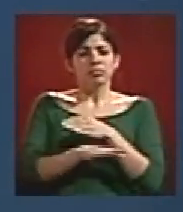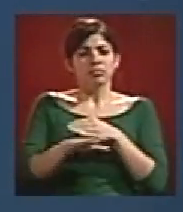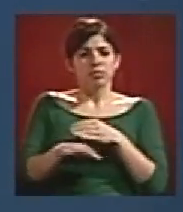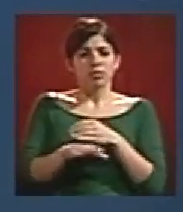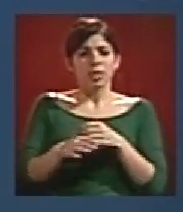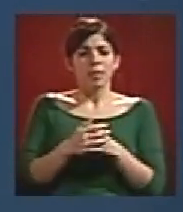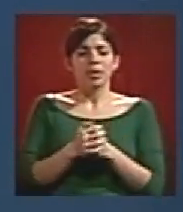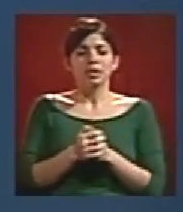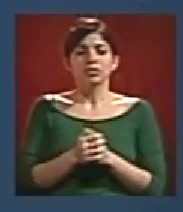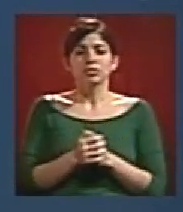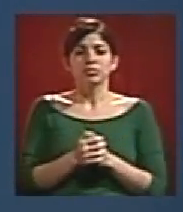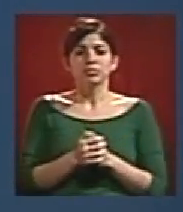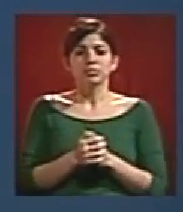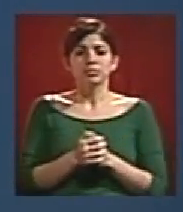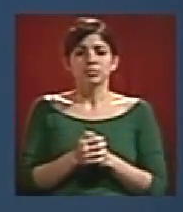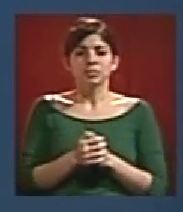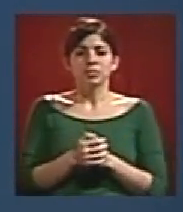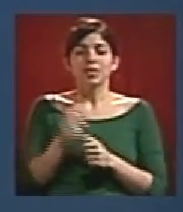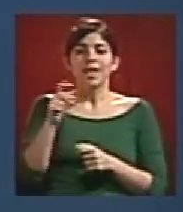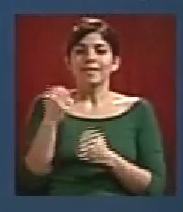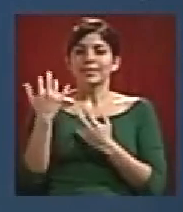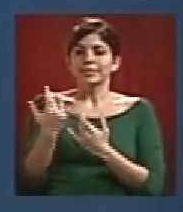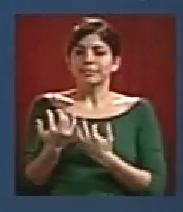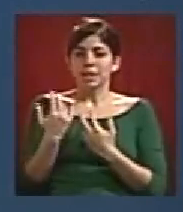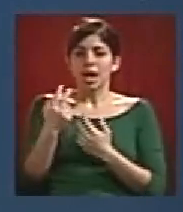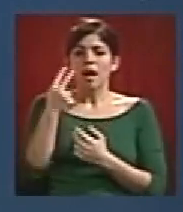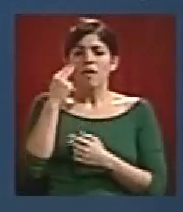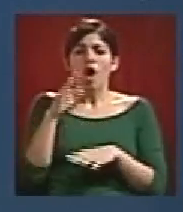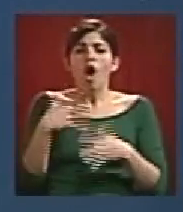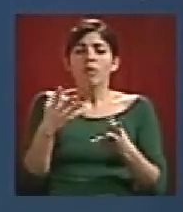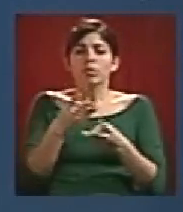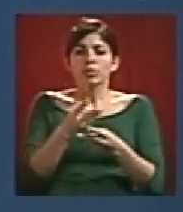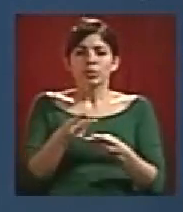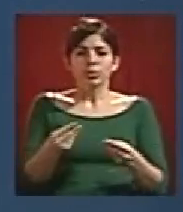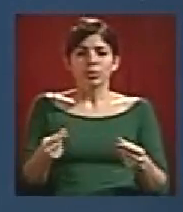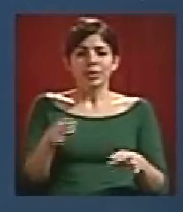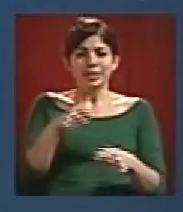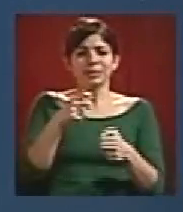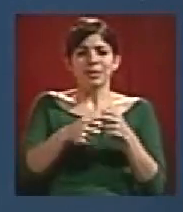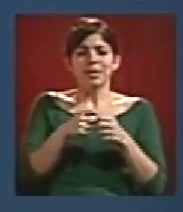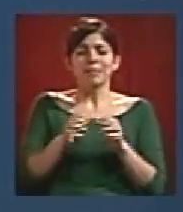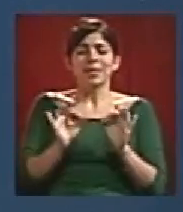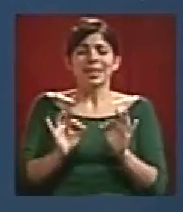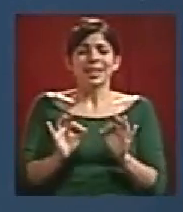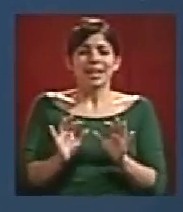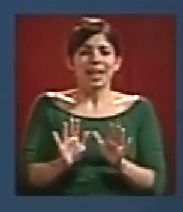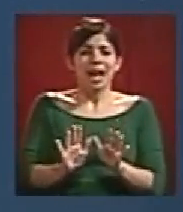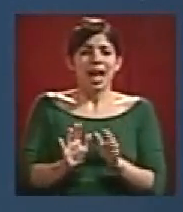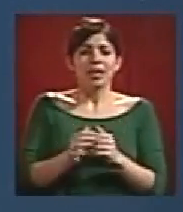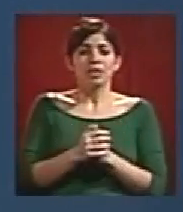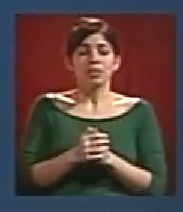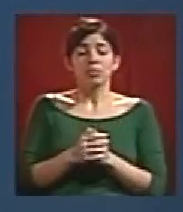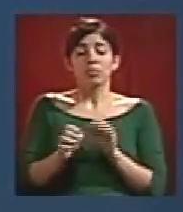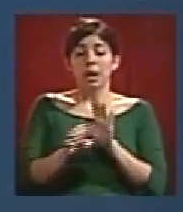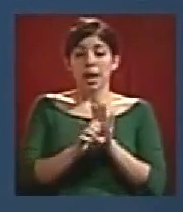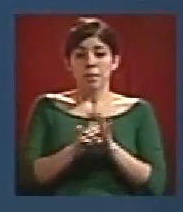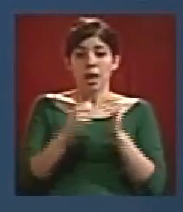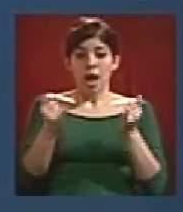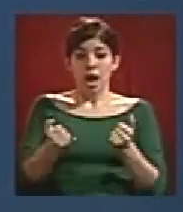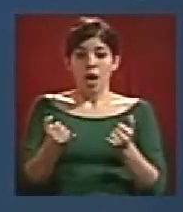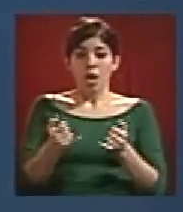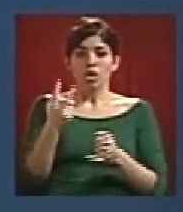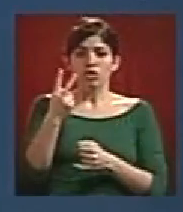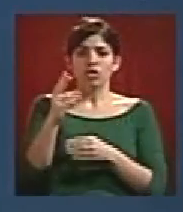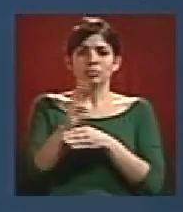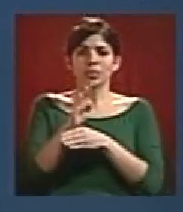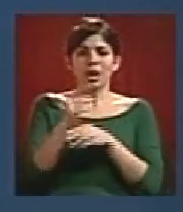los economistas. Habrá que esperar ver cómo se resuelve un tema tan delicado como Wachovia, por ejemplo, que ahora está entre dos